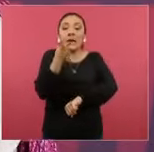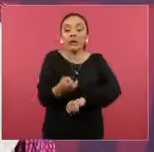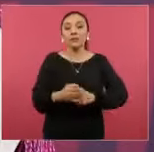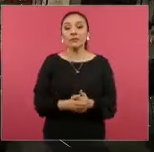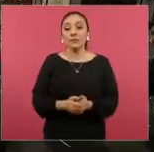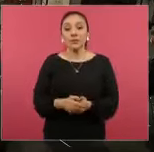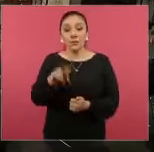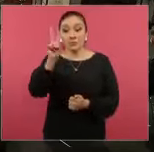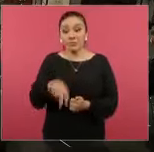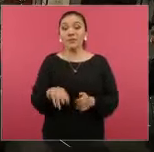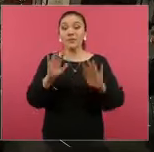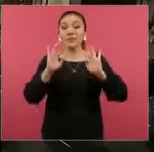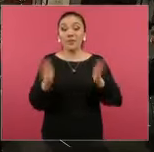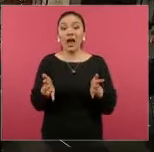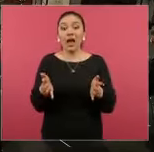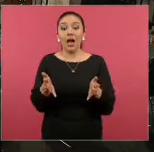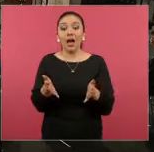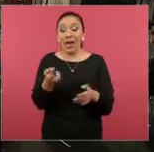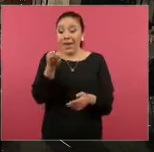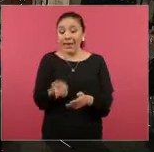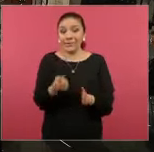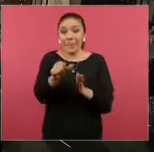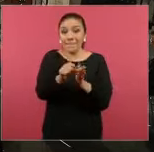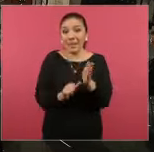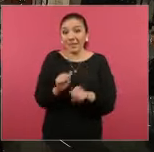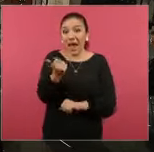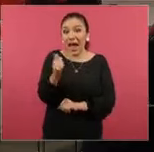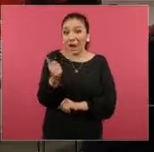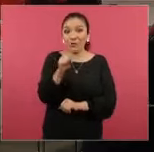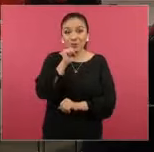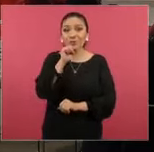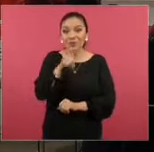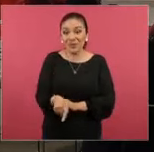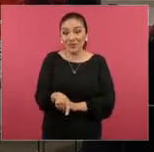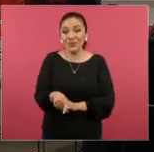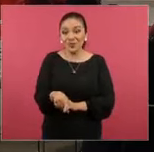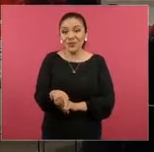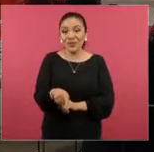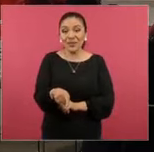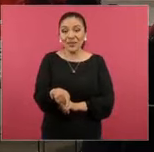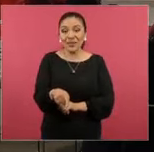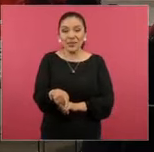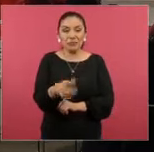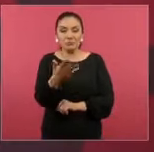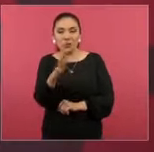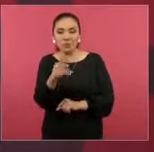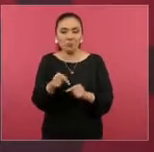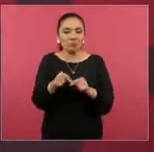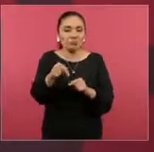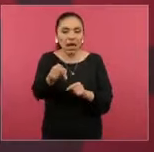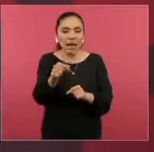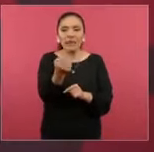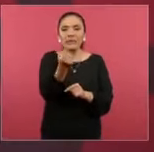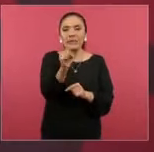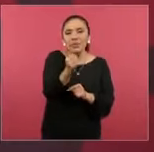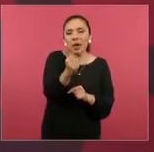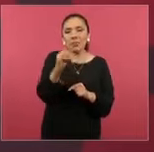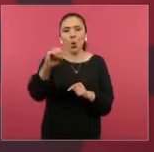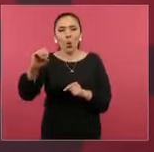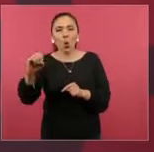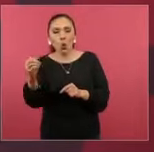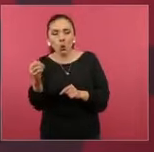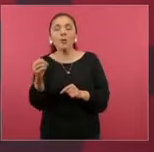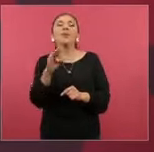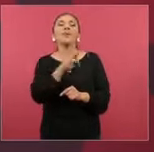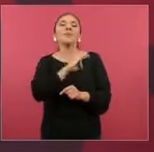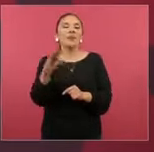efectivamente en este mes de agosto también y seguramente entre septiembre a más tardar en octubre